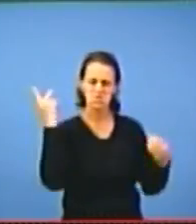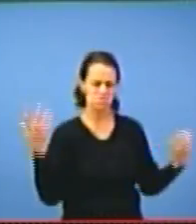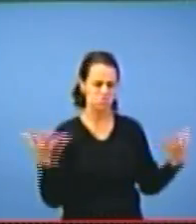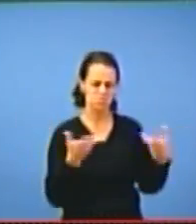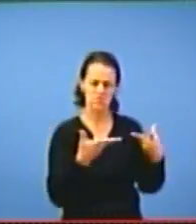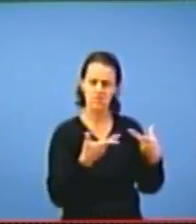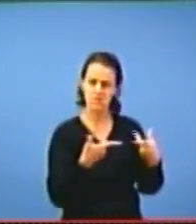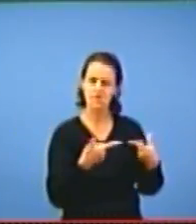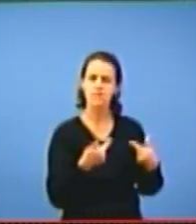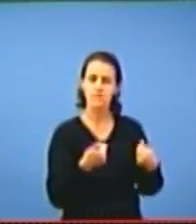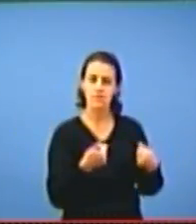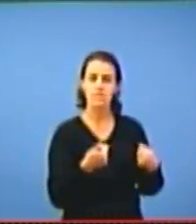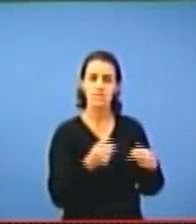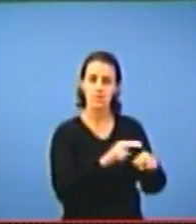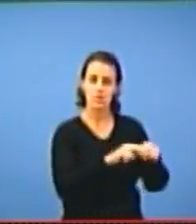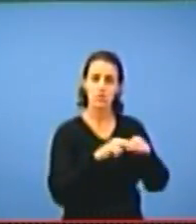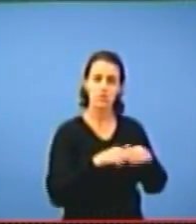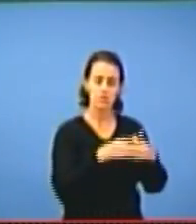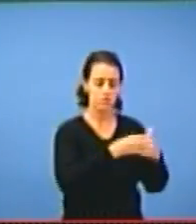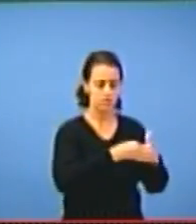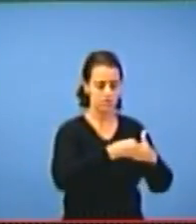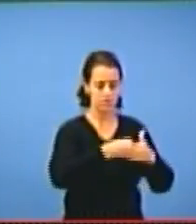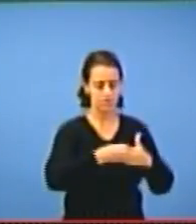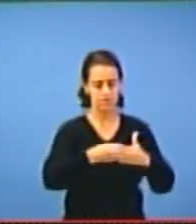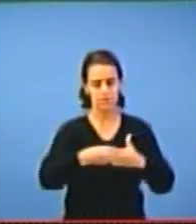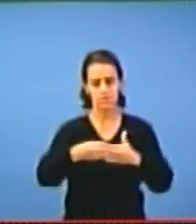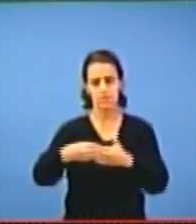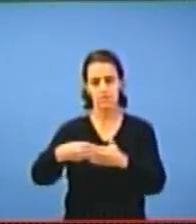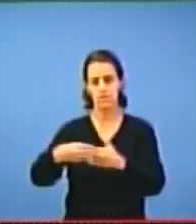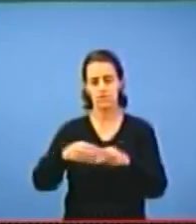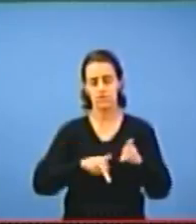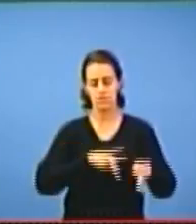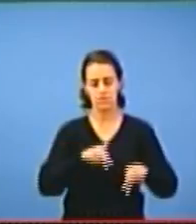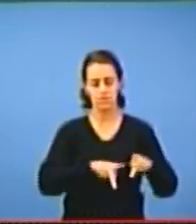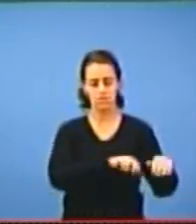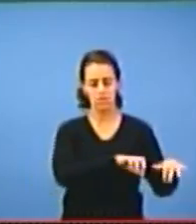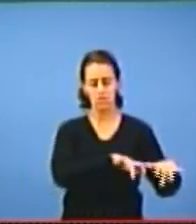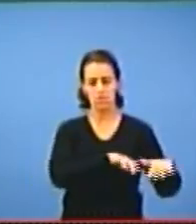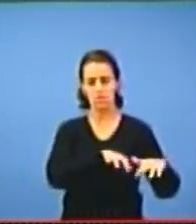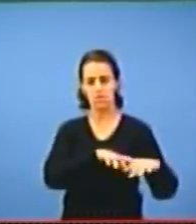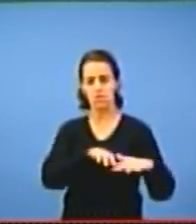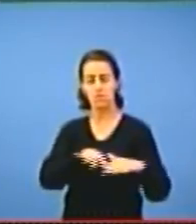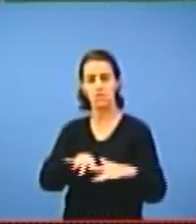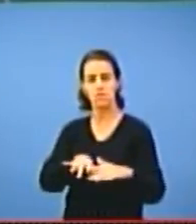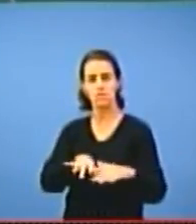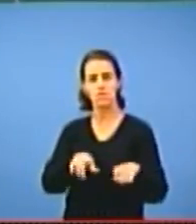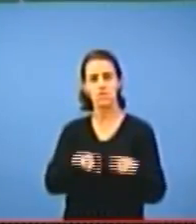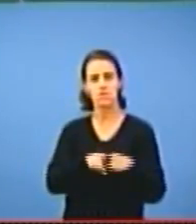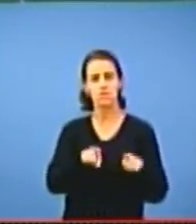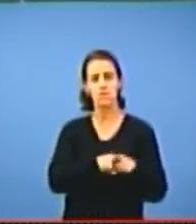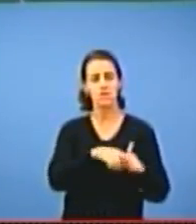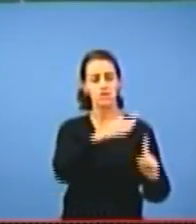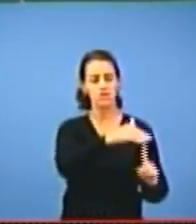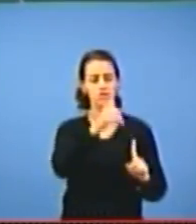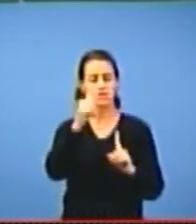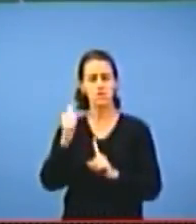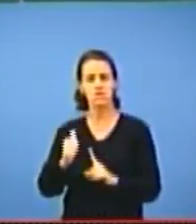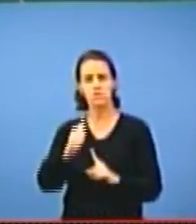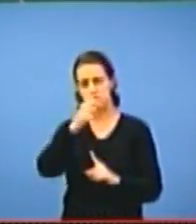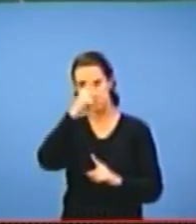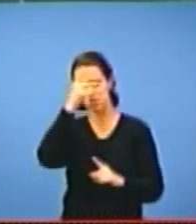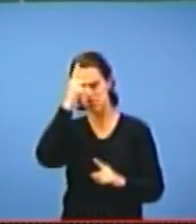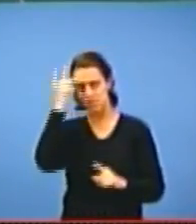notables, nacieron allí para conducir a aquel pueblo. Mis hermanos, el Señor levantó sacerdotes. El